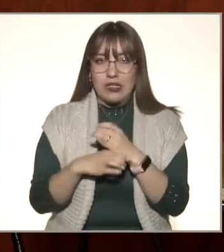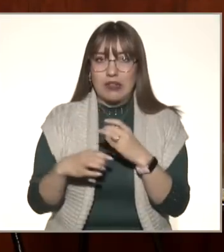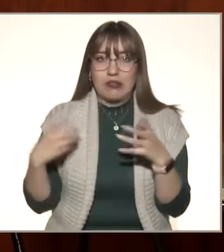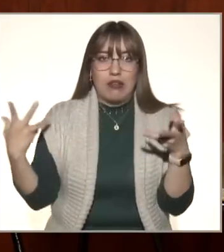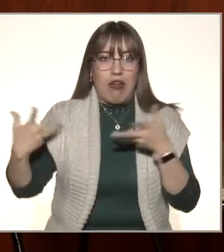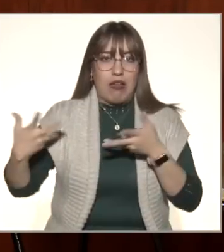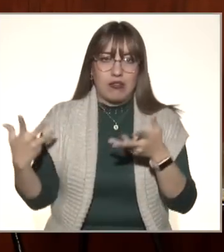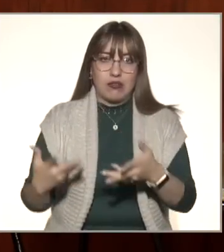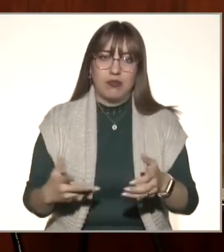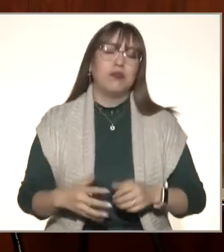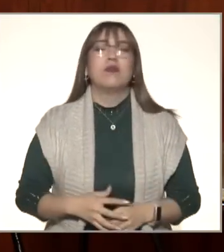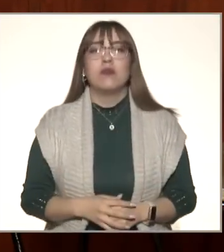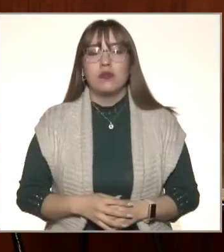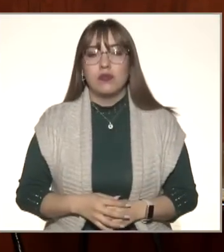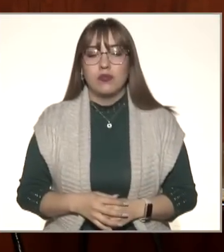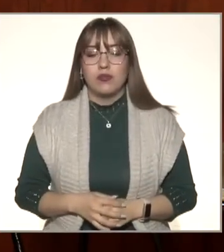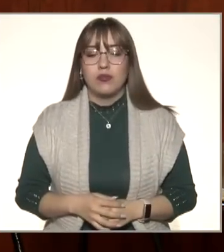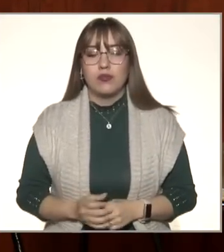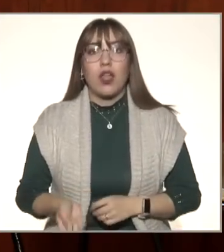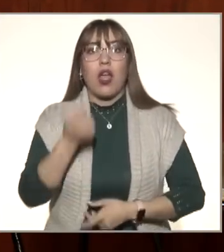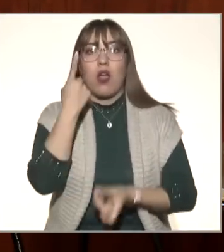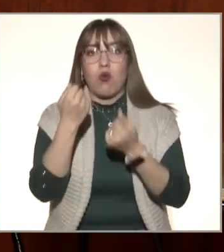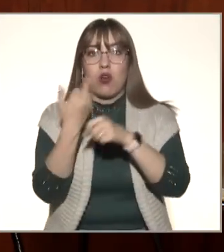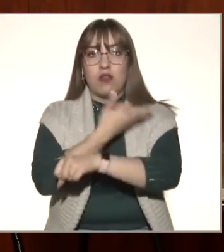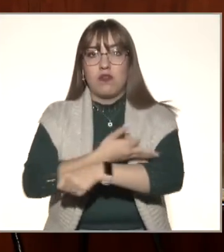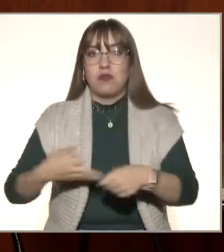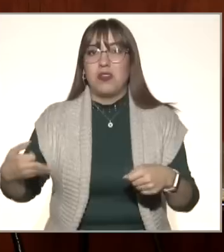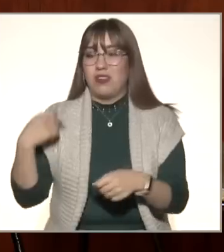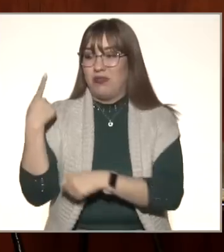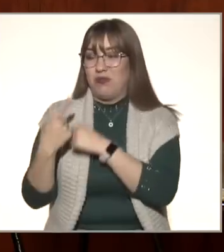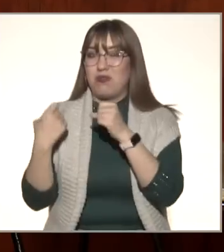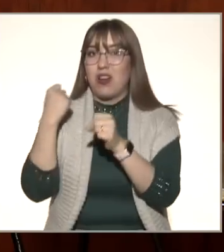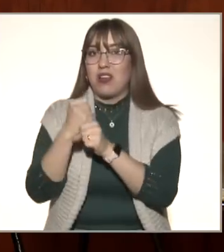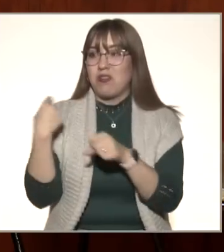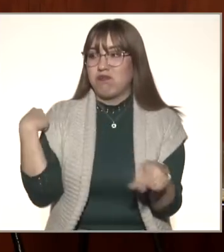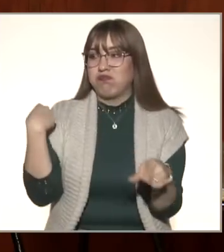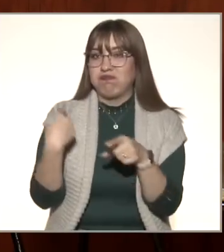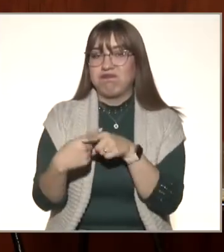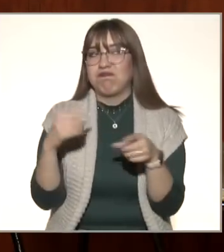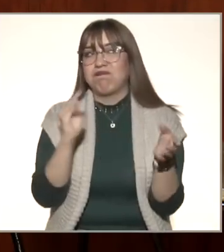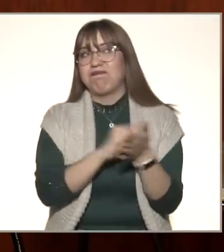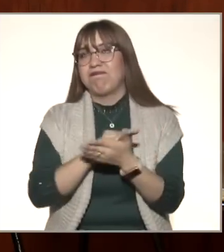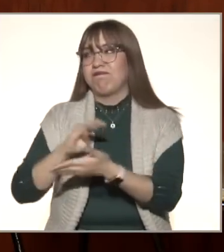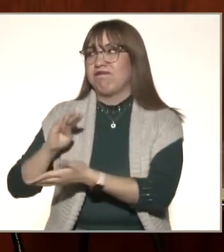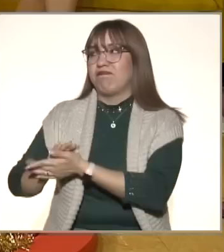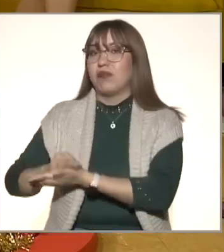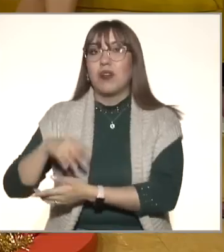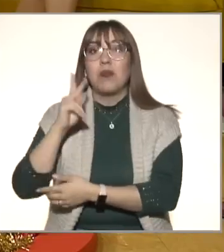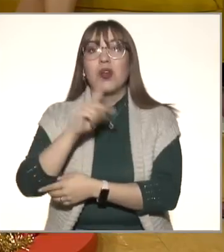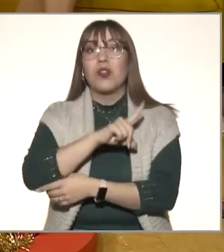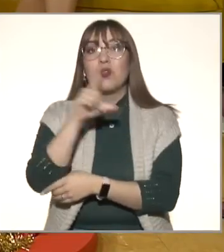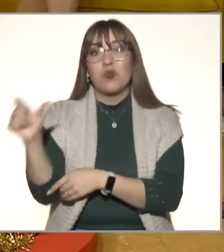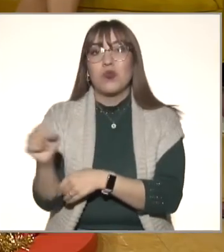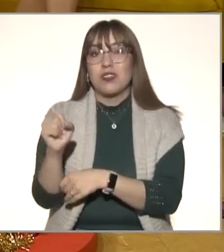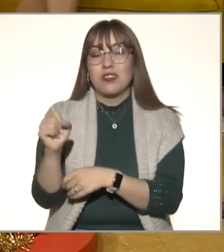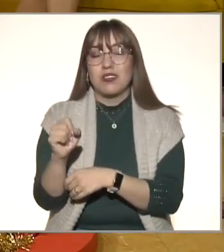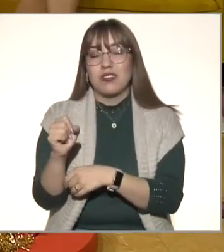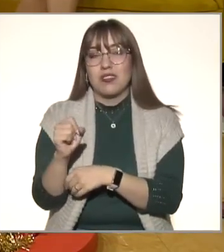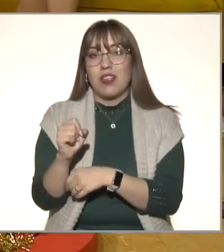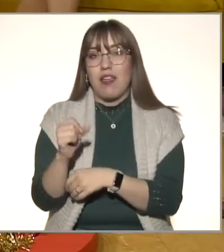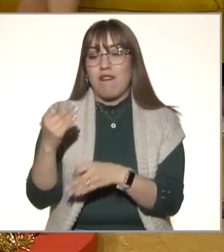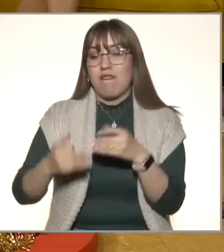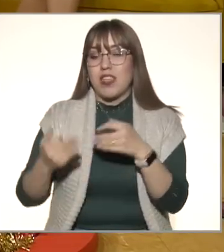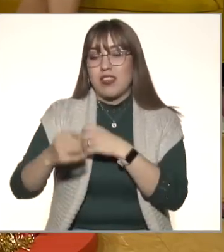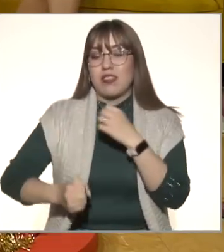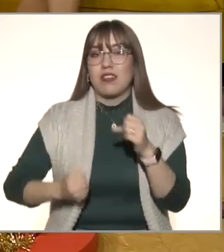Hay familias que se ignoran todo el año, pero luego la mamá o el papá es la ilusión de unir a sus hijos